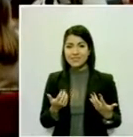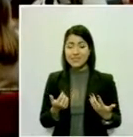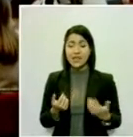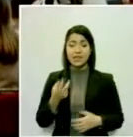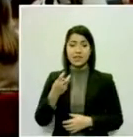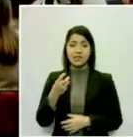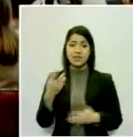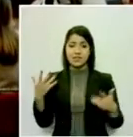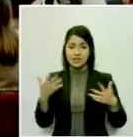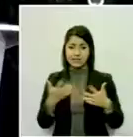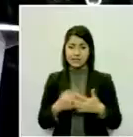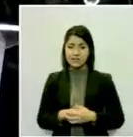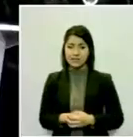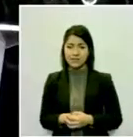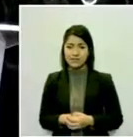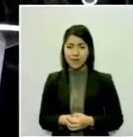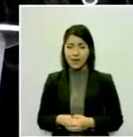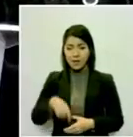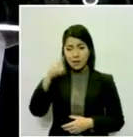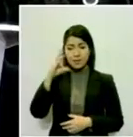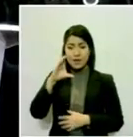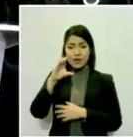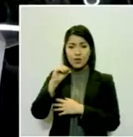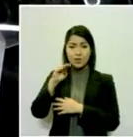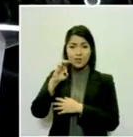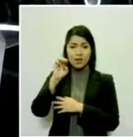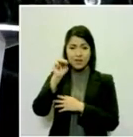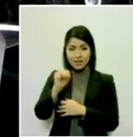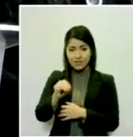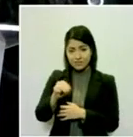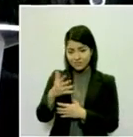cuales llevaron al Colegio de Bachilleres.